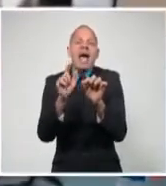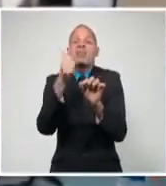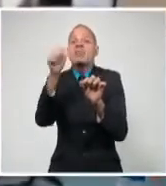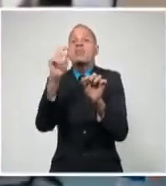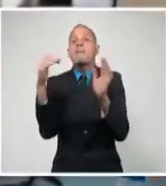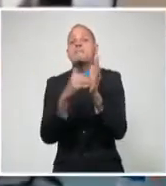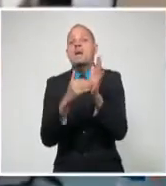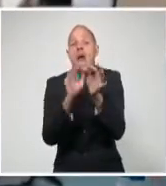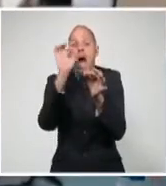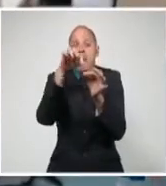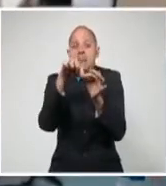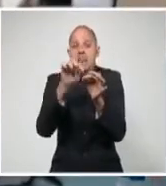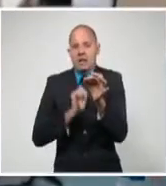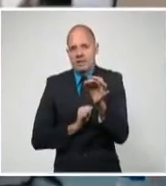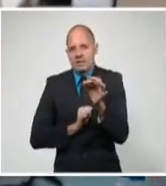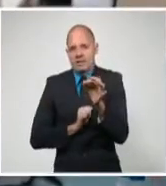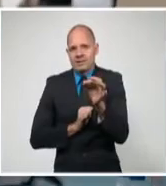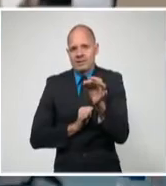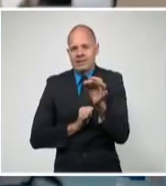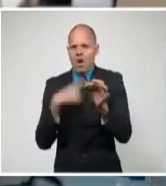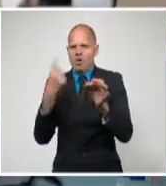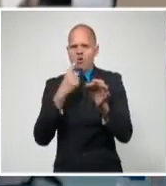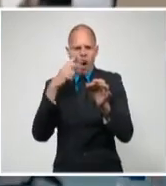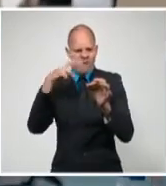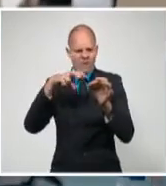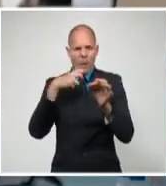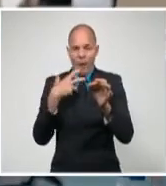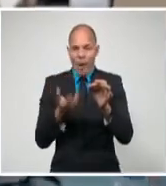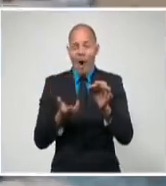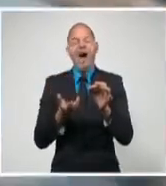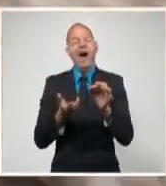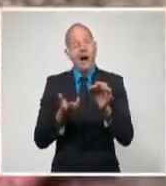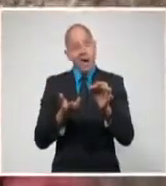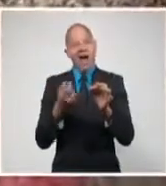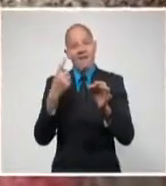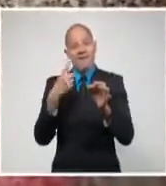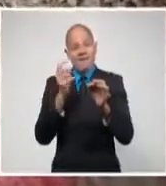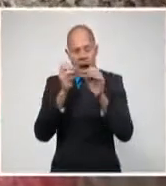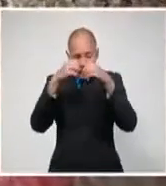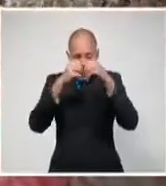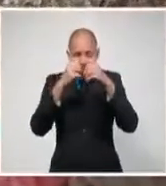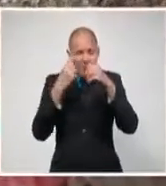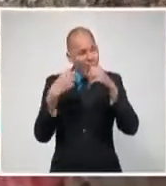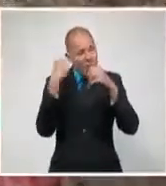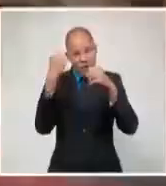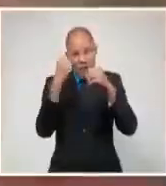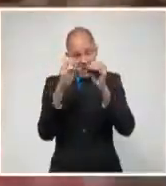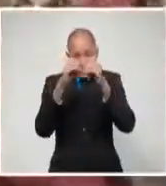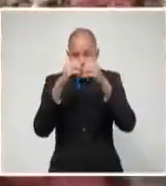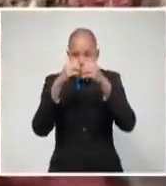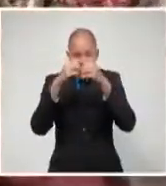A esa escala diminuta solo accedemos a través de la microscopía electrónica.